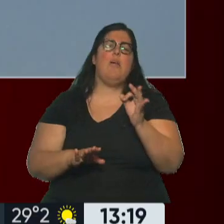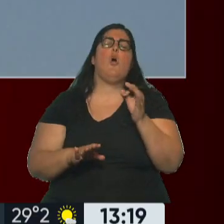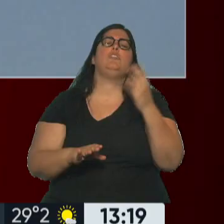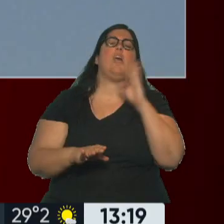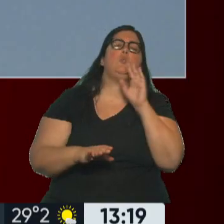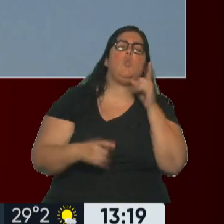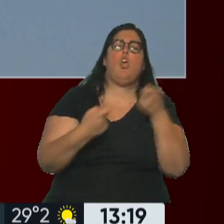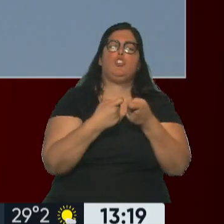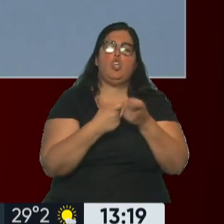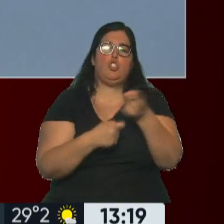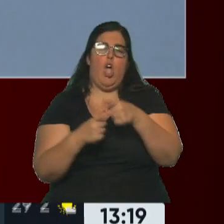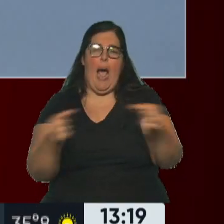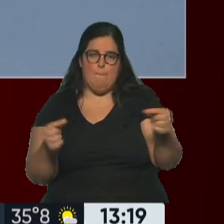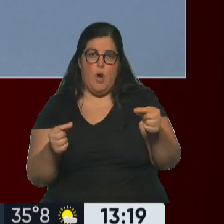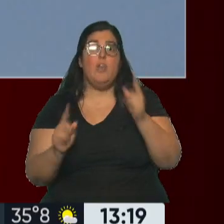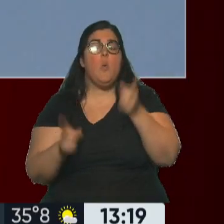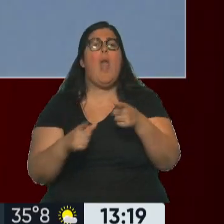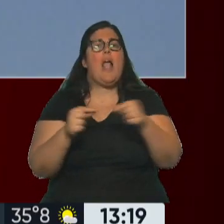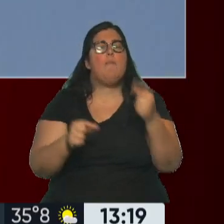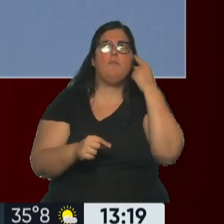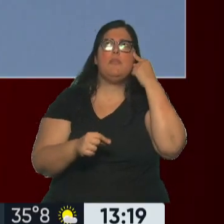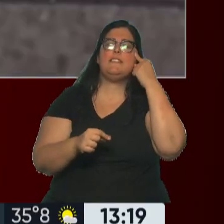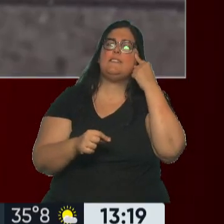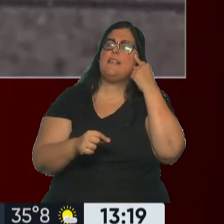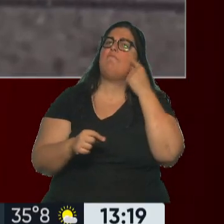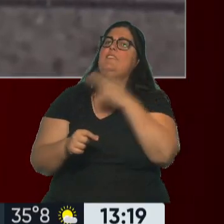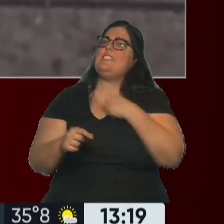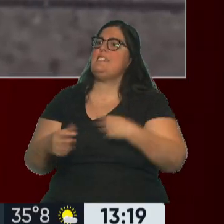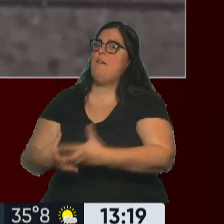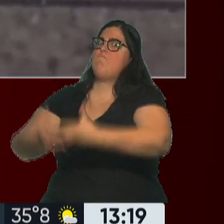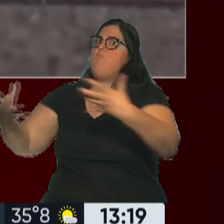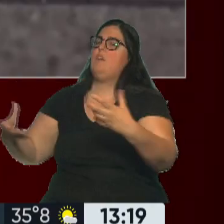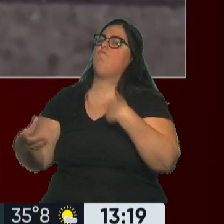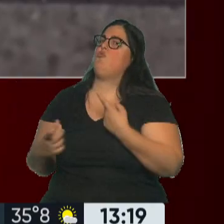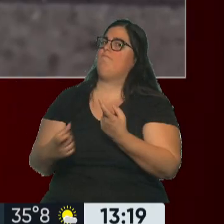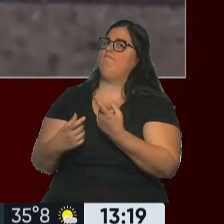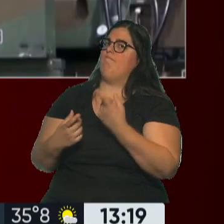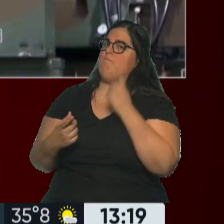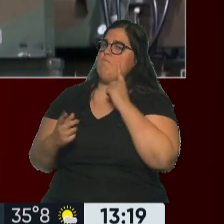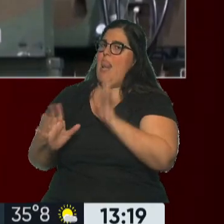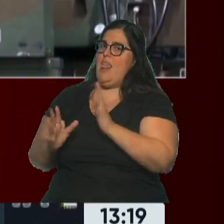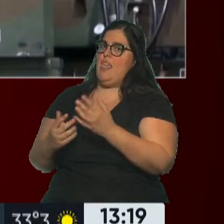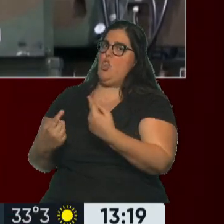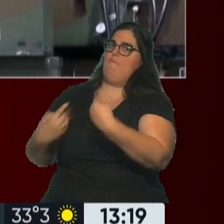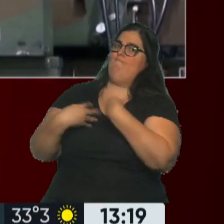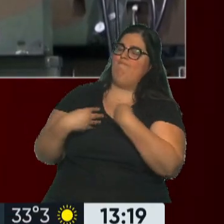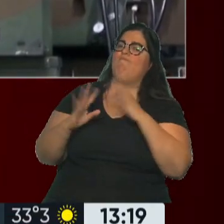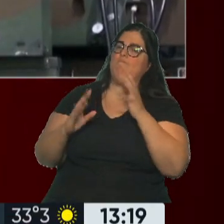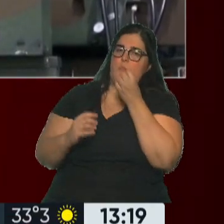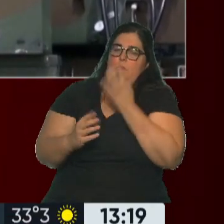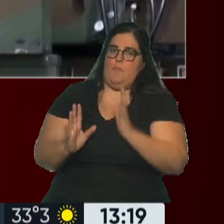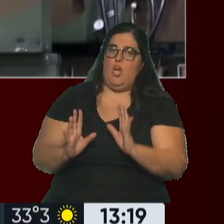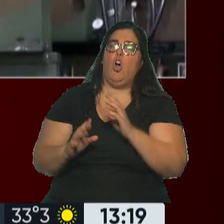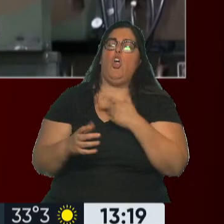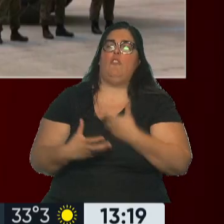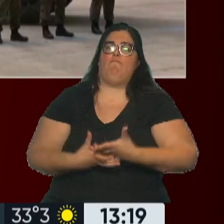Sin embargo, Japón ve esta necesidad porque se siente amenazado. Pero tampoco podemos decir que se debe específicamente